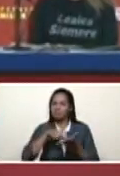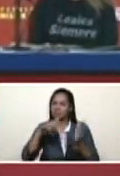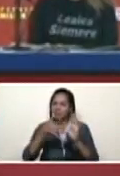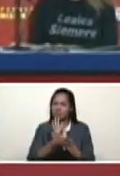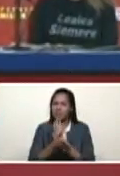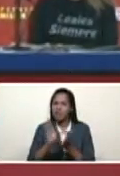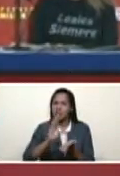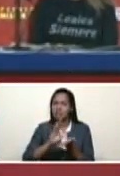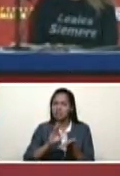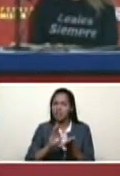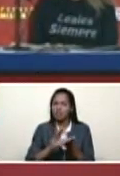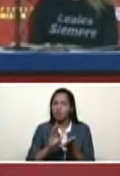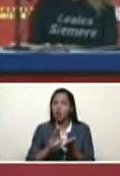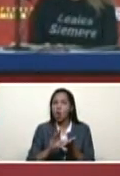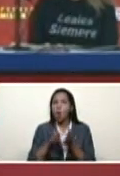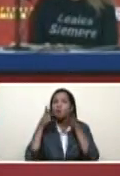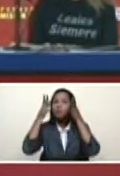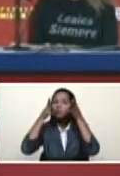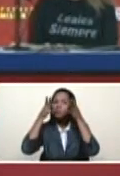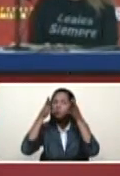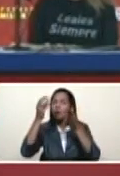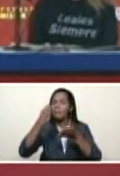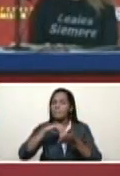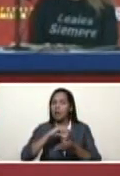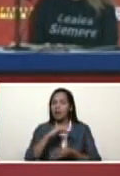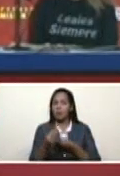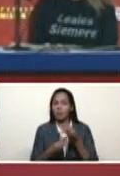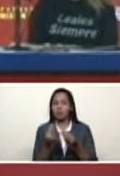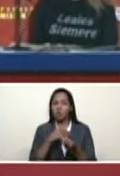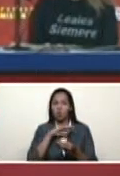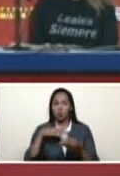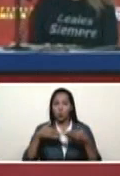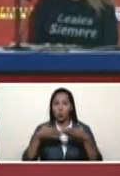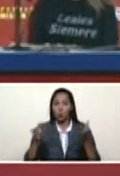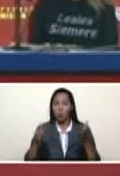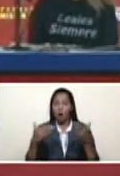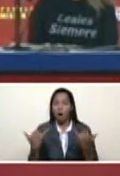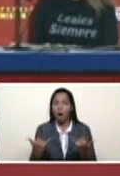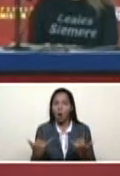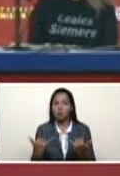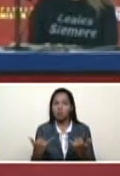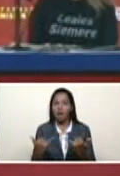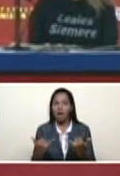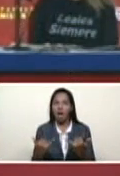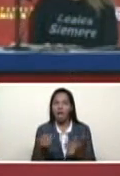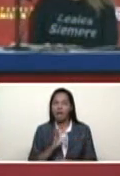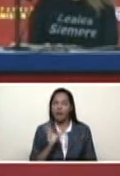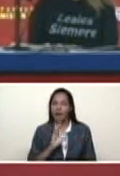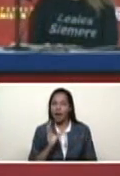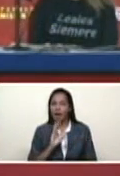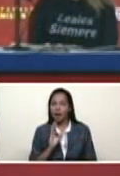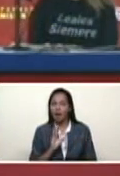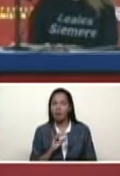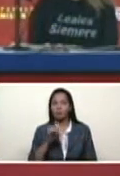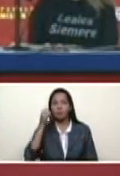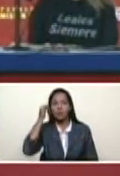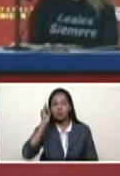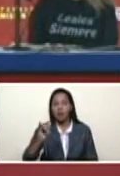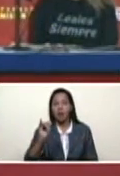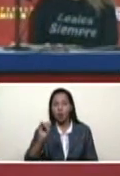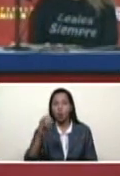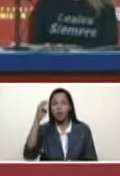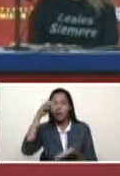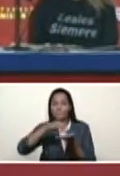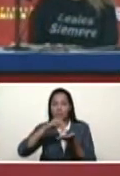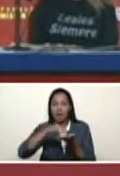formación y producción que vamos a abrir en Distrito Capital, Yaracuy,